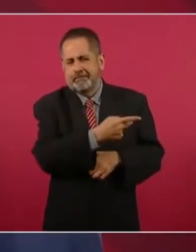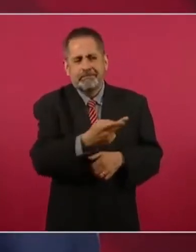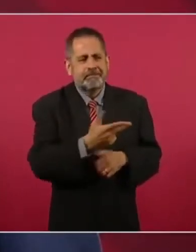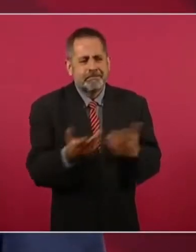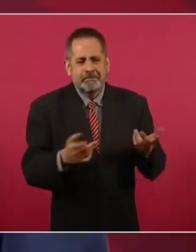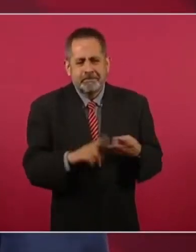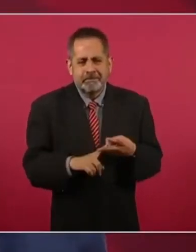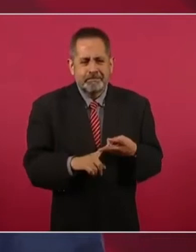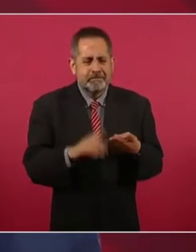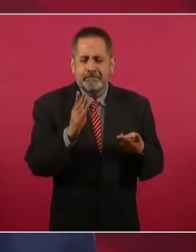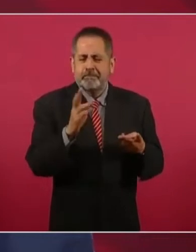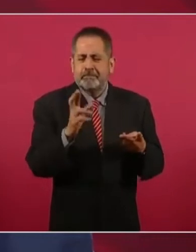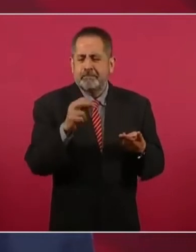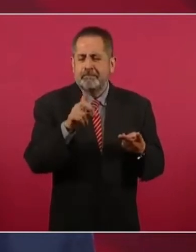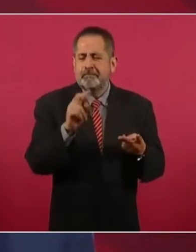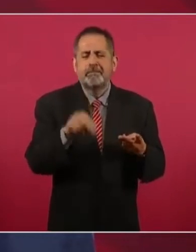y de Brandon.